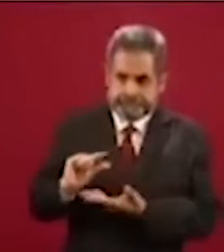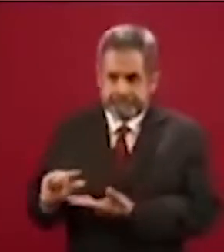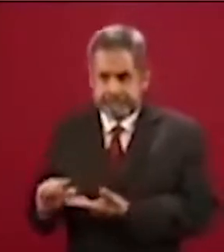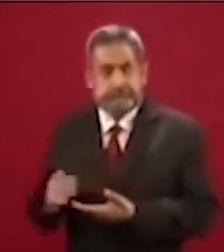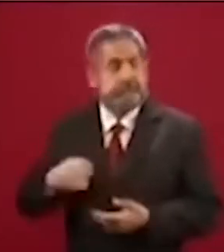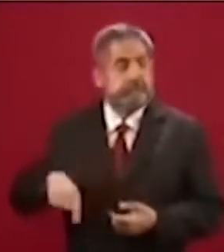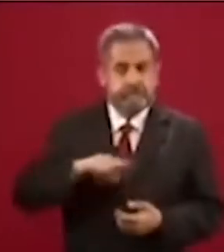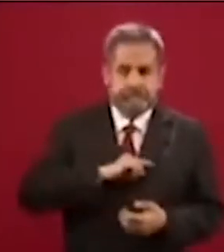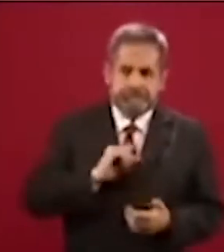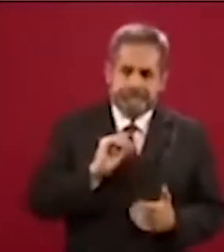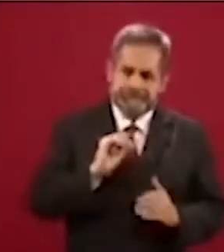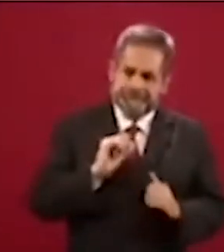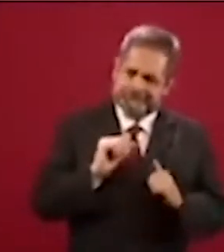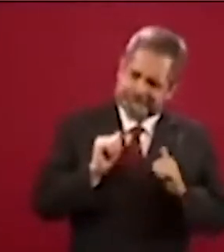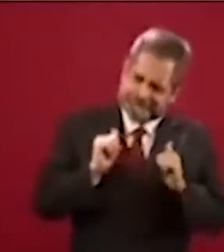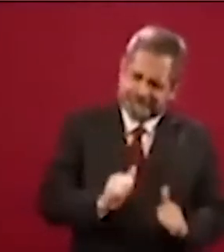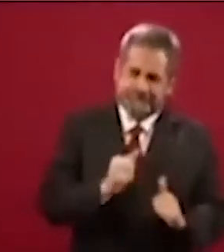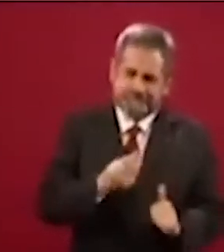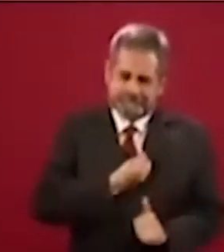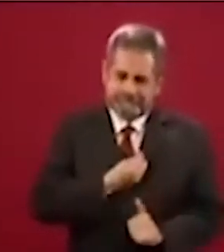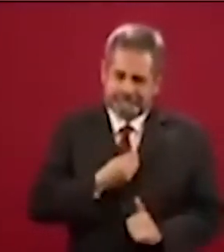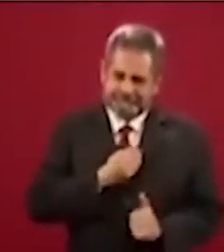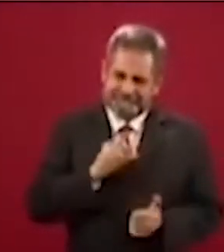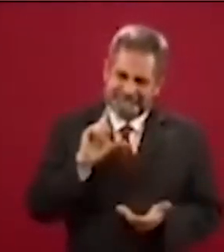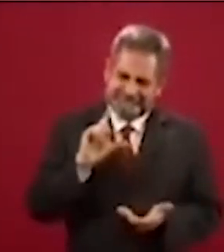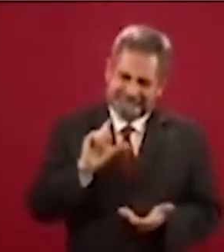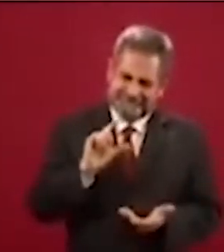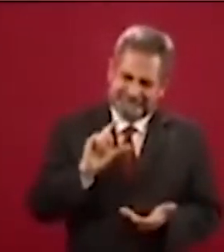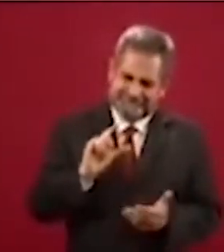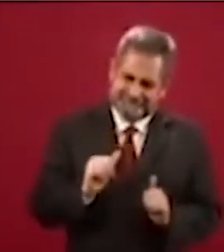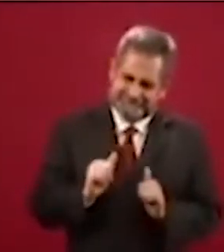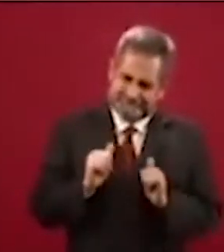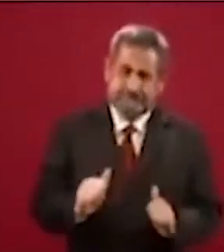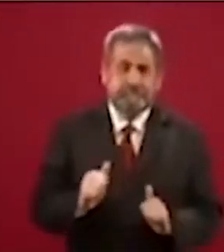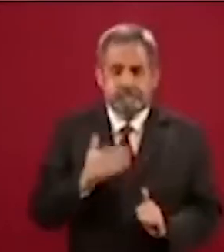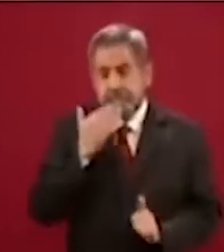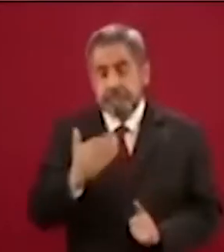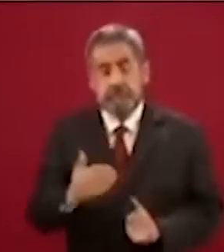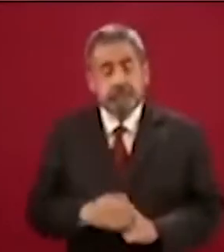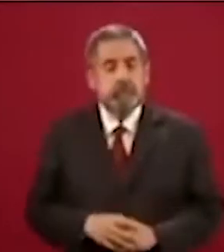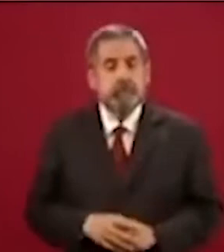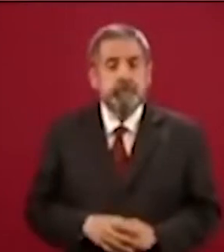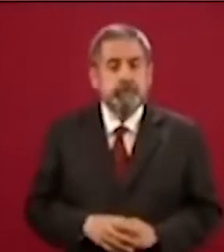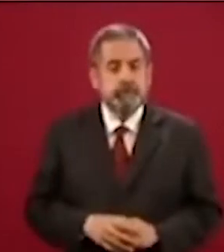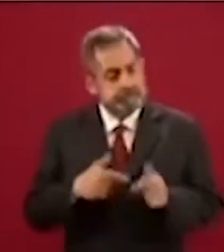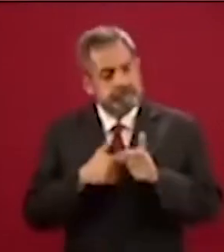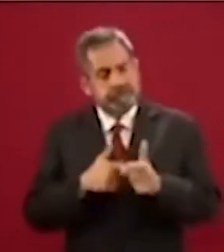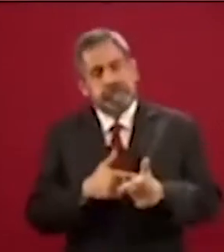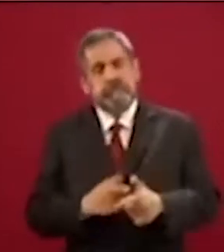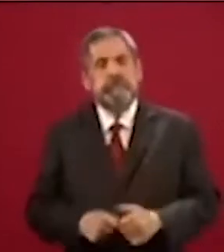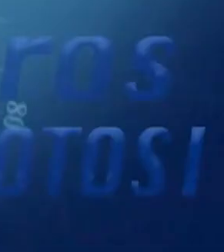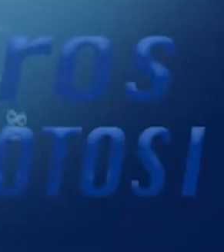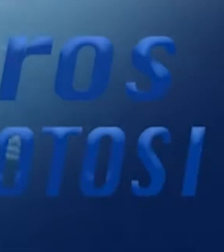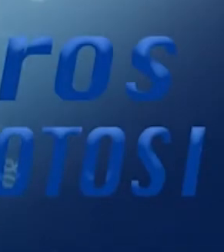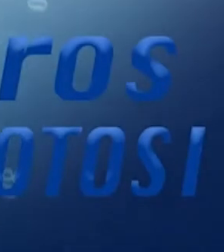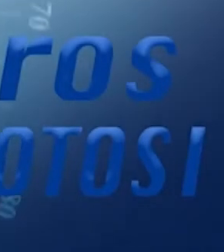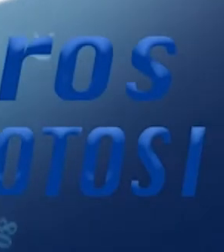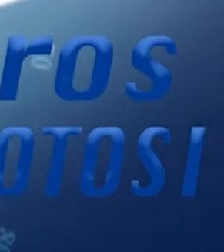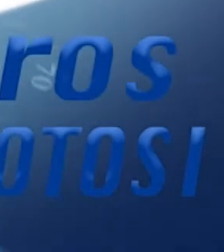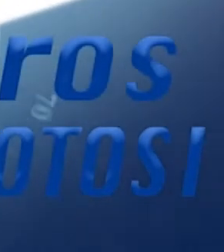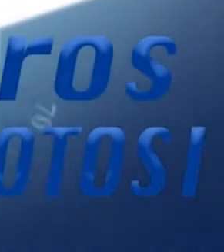México y Hacienda tuvieron que anunciar un incremento de 10 mil millones de dólares en su programa de coberturas cambiarias liquidables en moneda nacional.